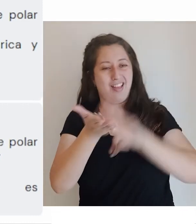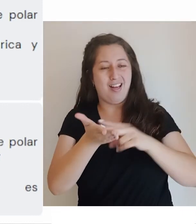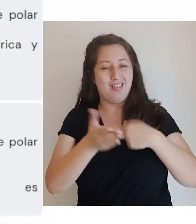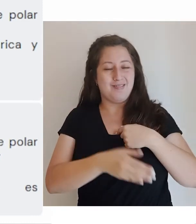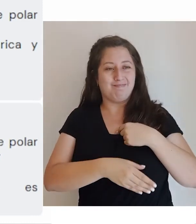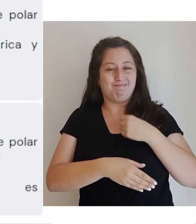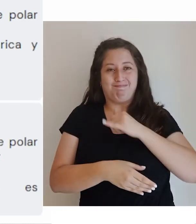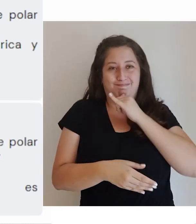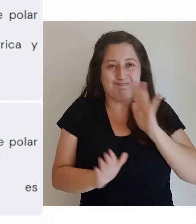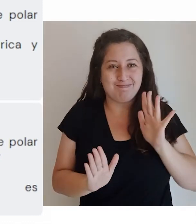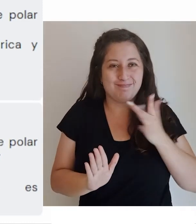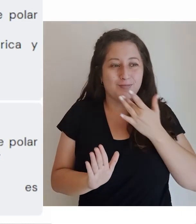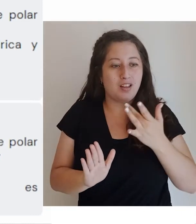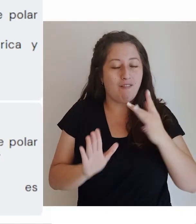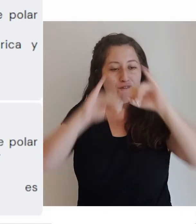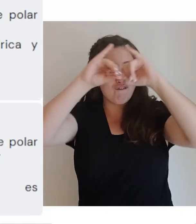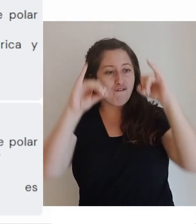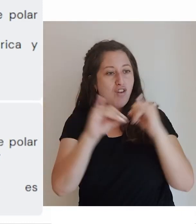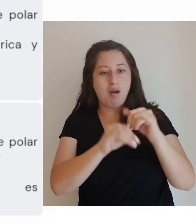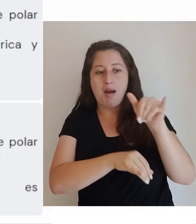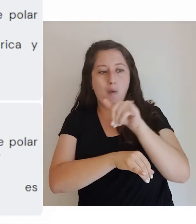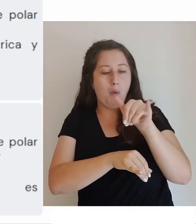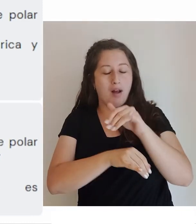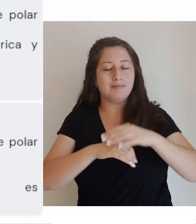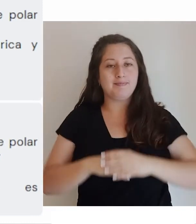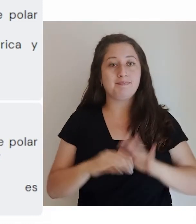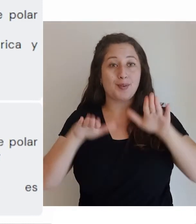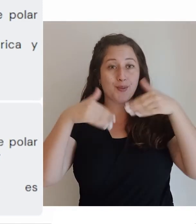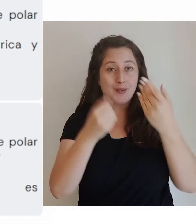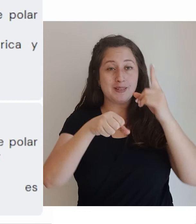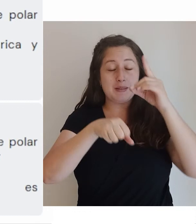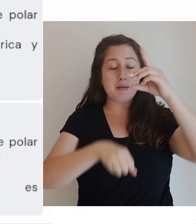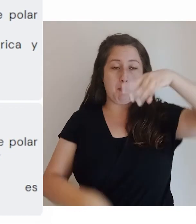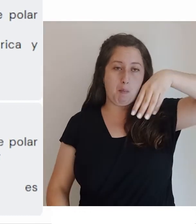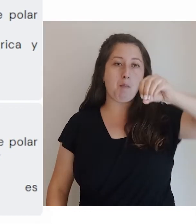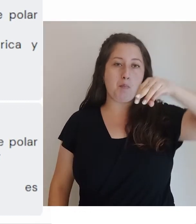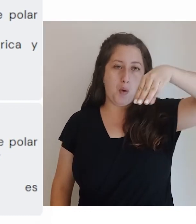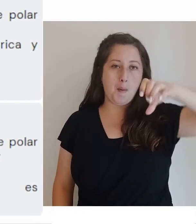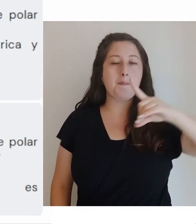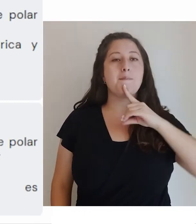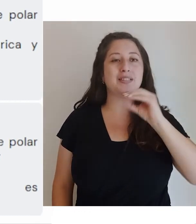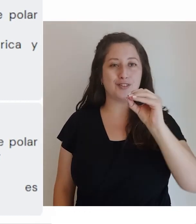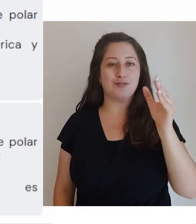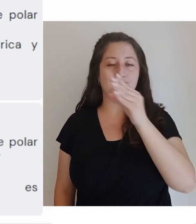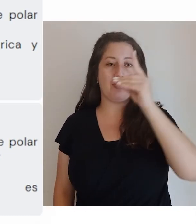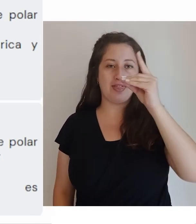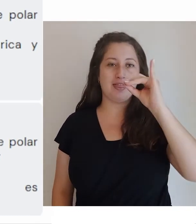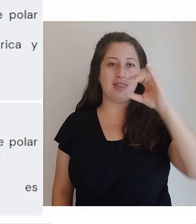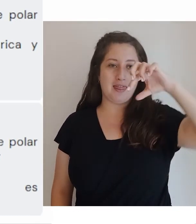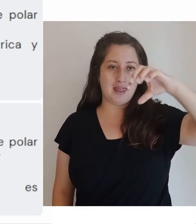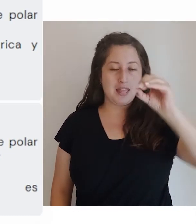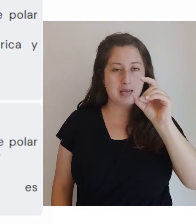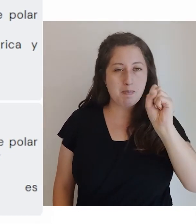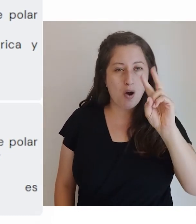que los momentos dipolares de los enlaces se anulan mutuamente. Puede ser